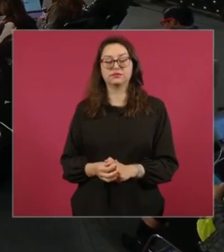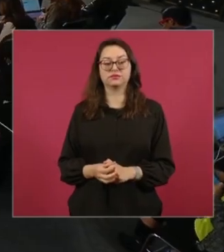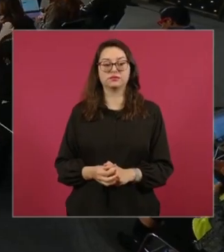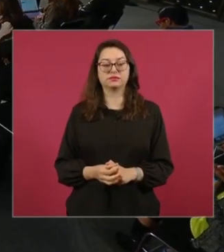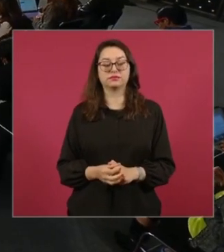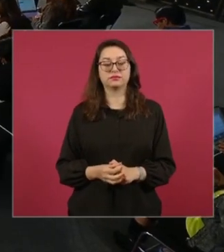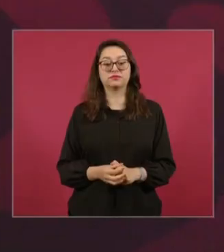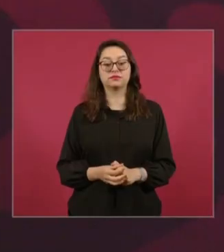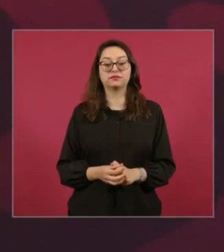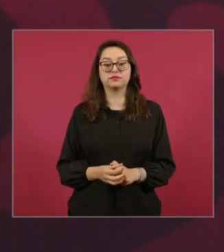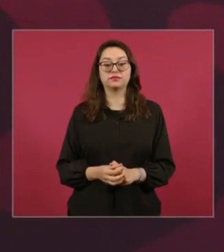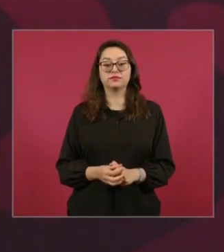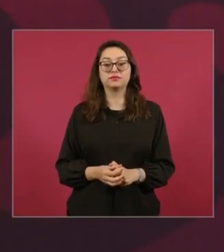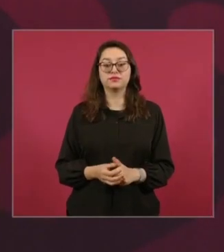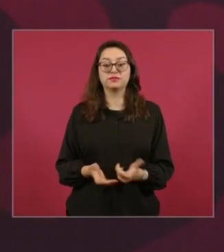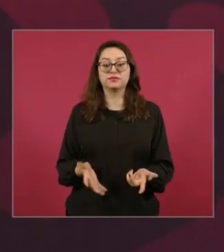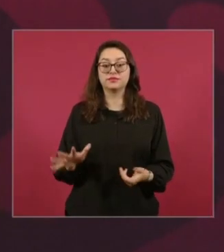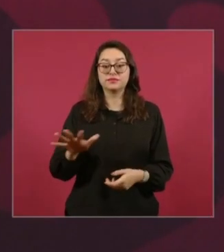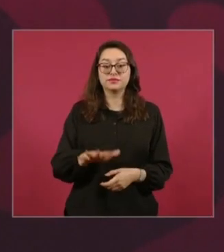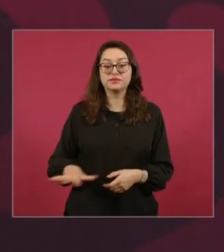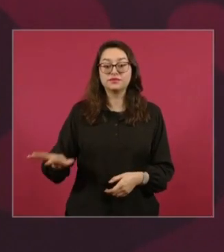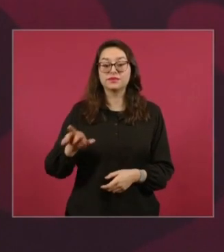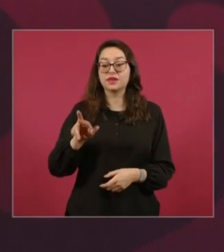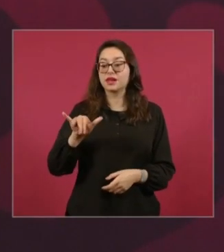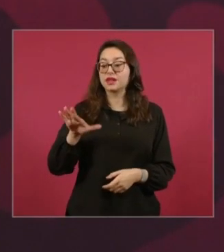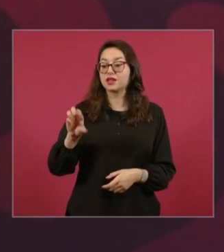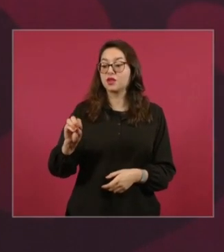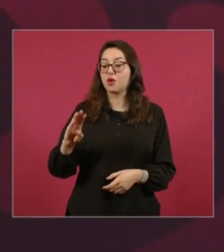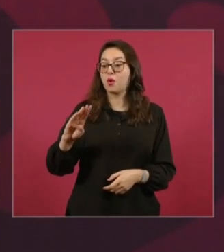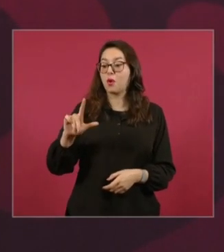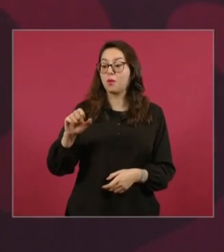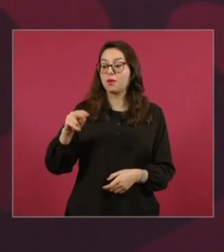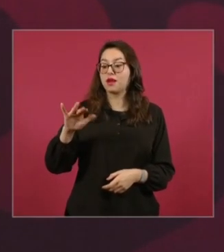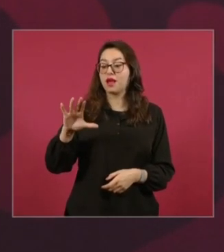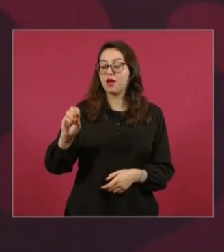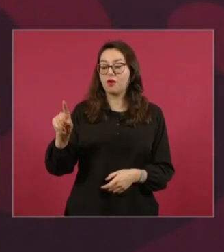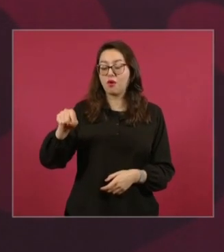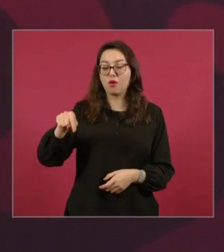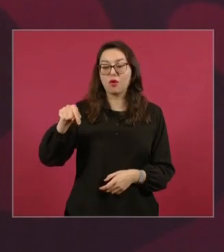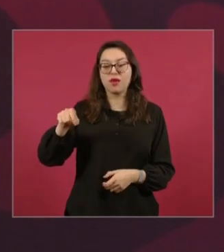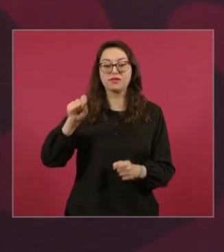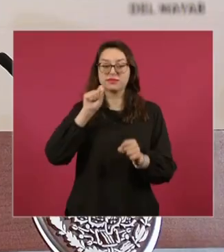también es pura historia, gente trabajadora,